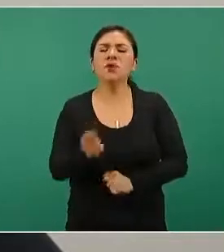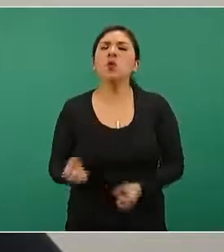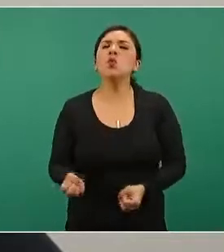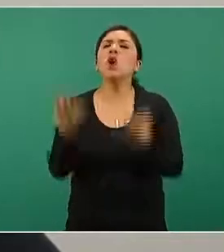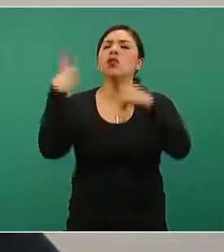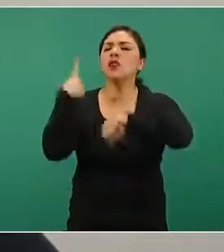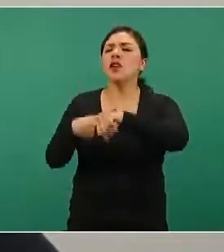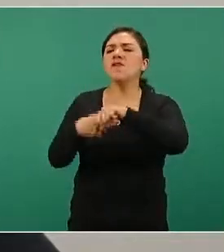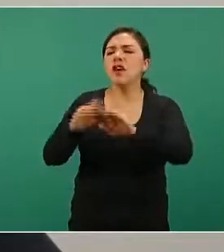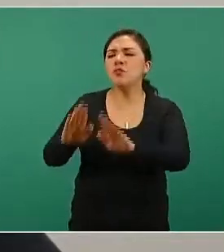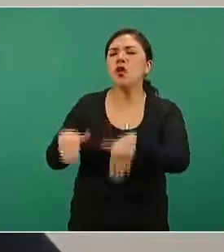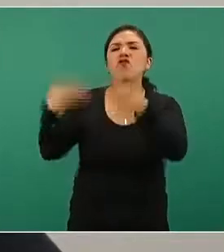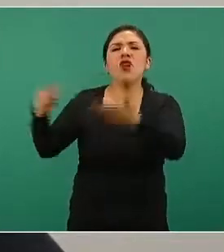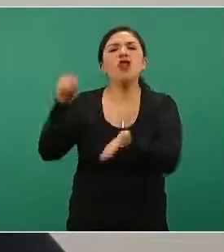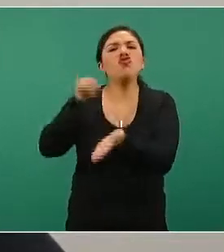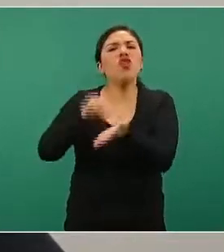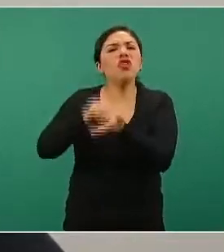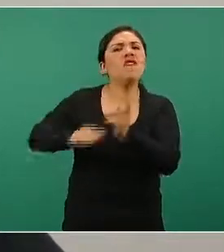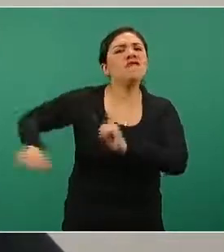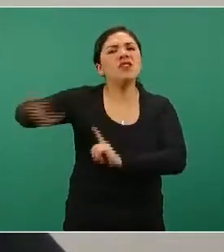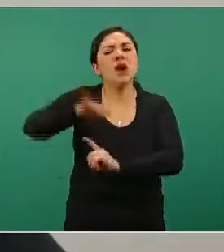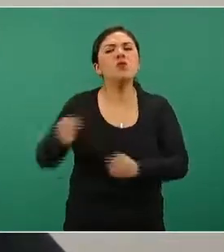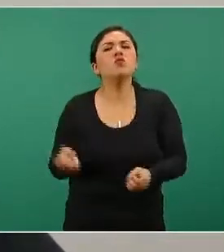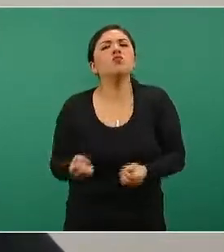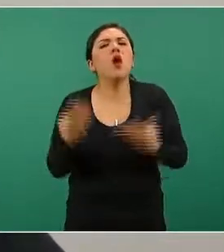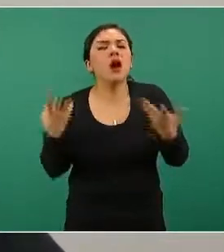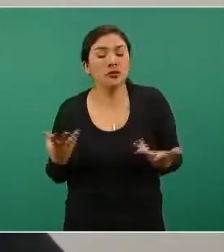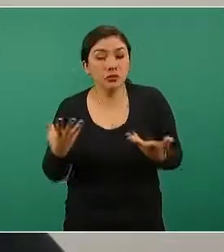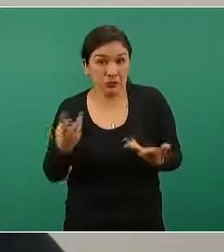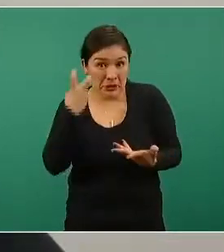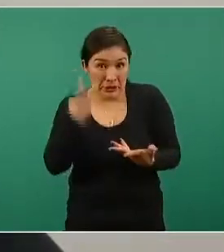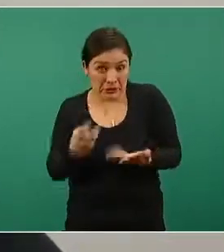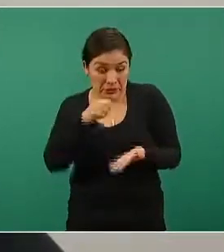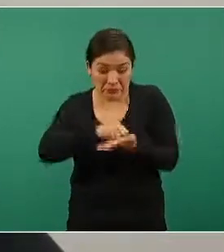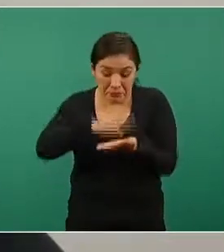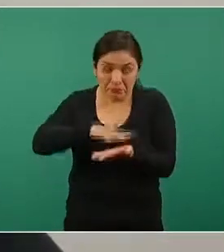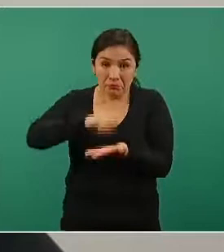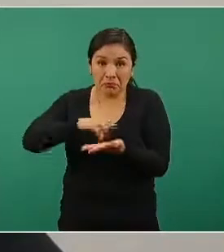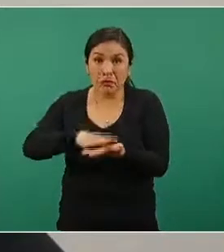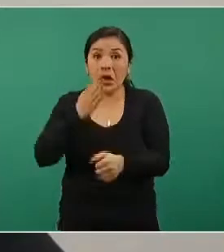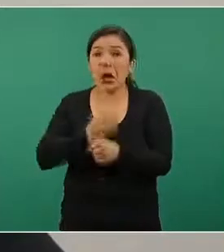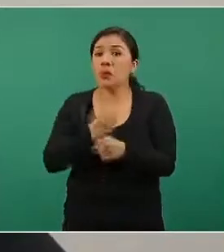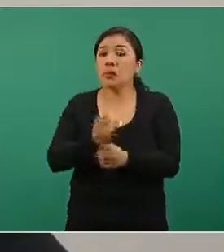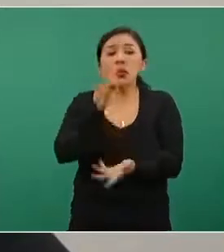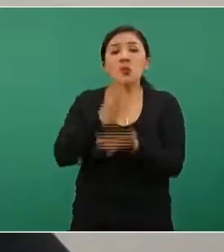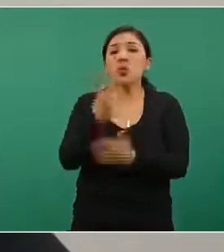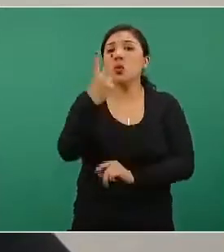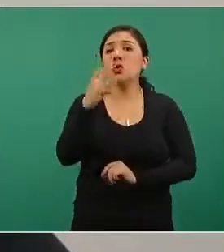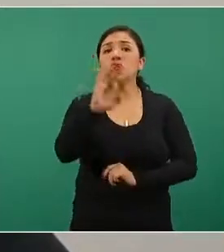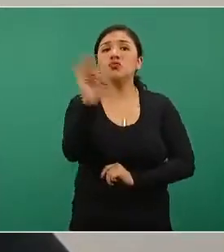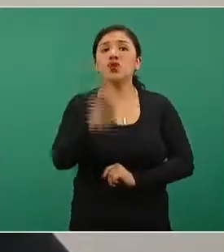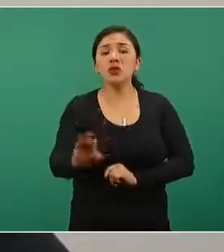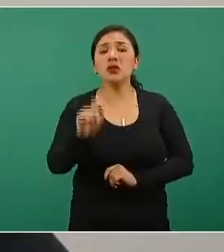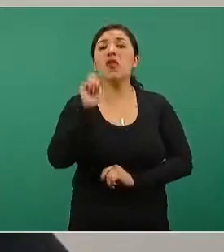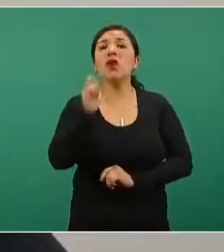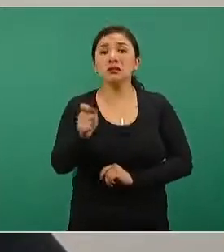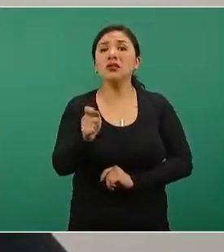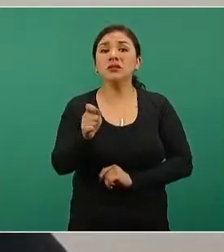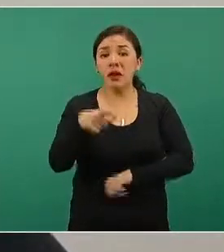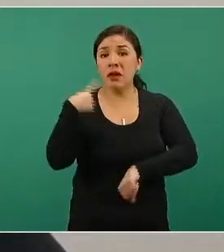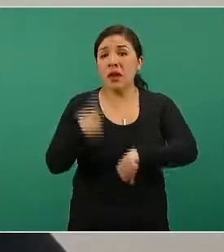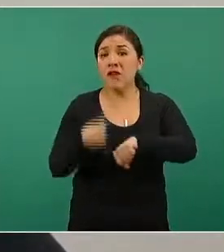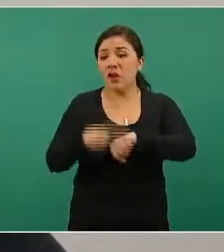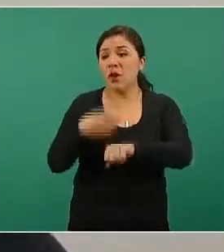activos estimados, es decir, de ese gran total de casos que hasta el momento se han confirmado, solo un 2% corresponden a la